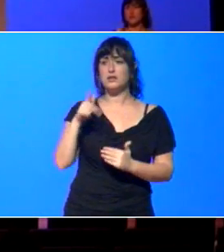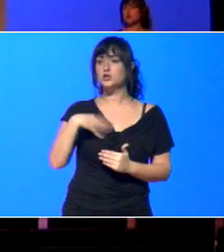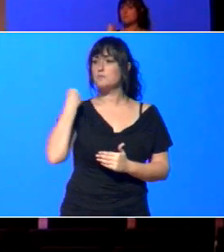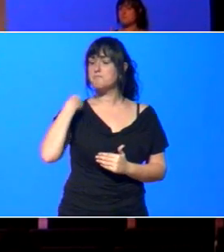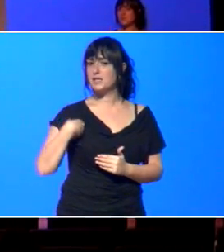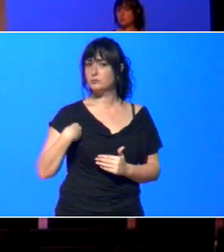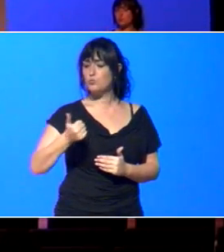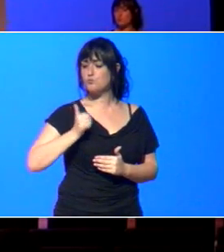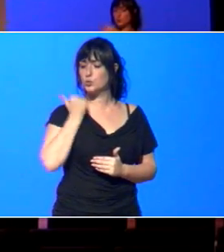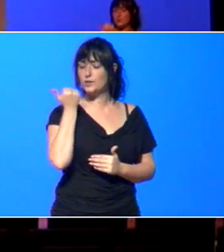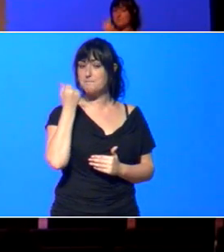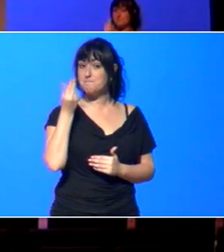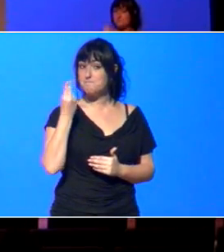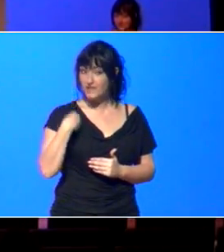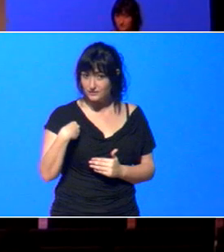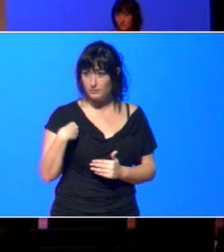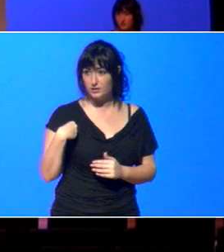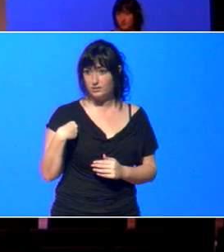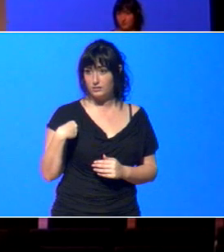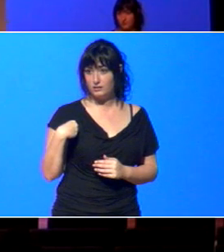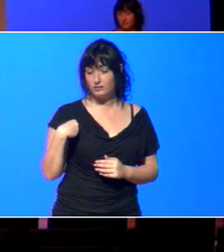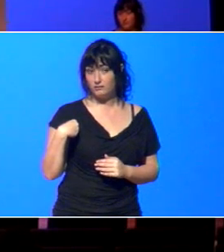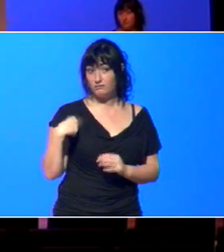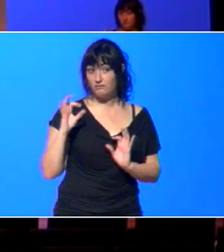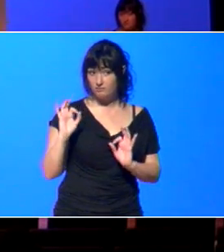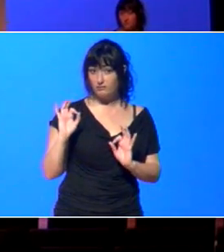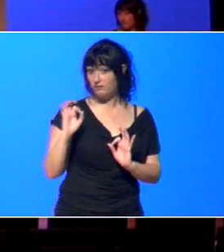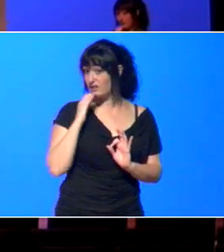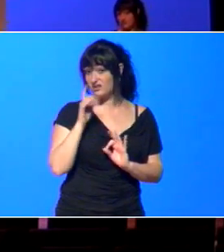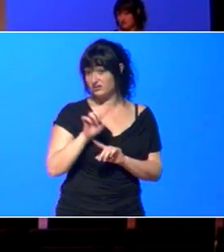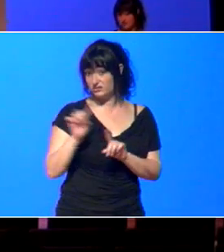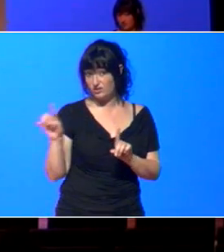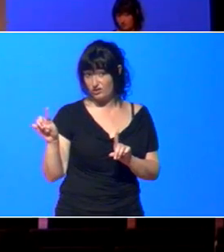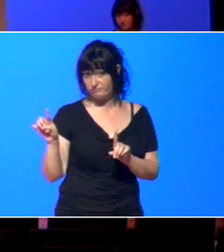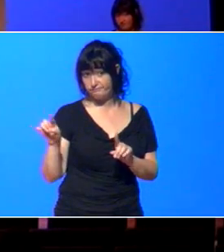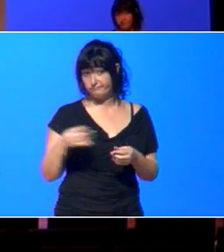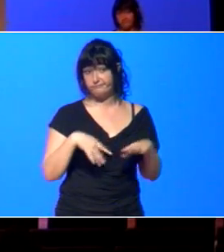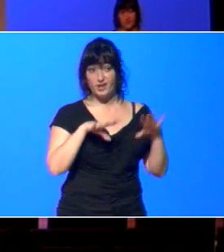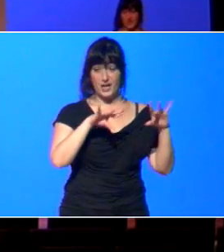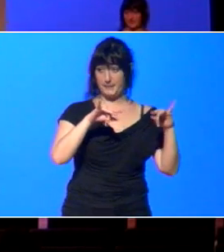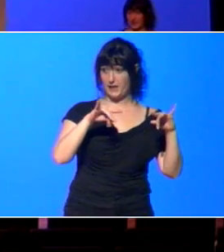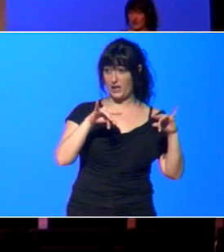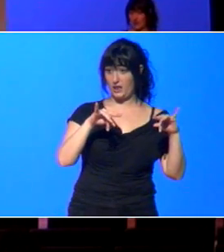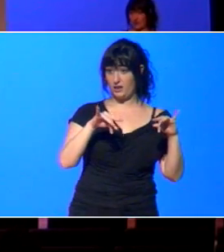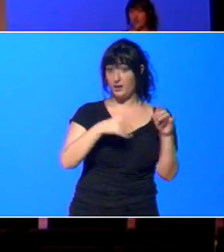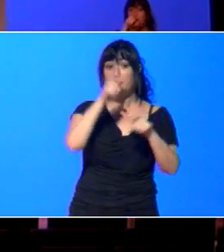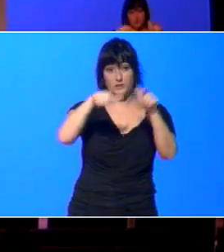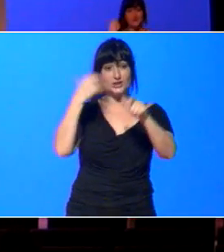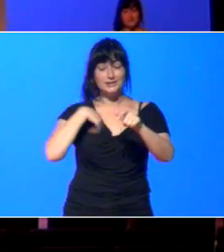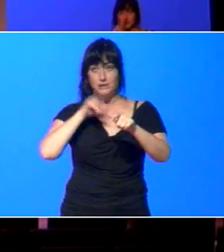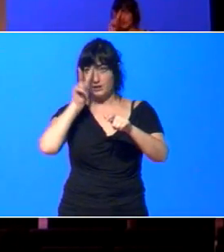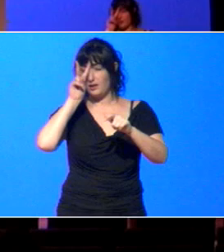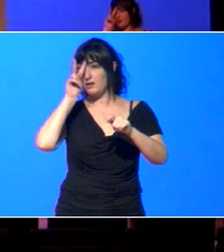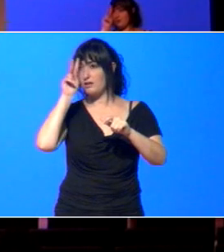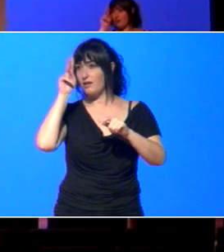mismas oportunidades, yo creo que no hay nada que hacer. En el momento en que la gente empiece a cambiar esa mentalidad, yo creo que esa